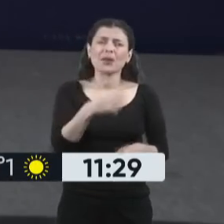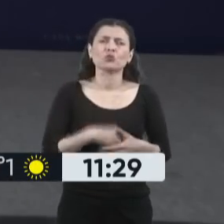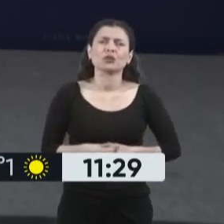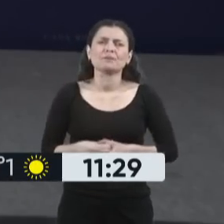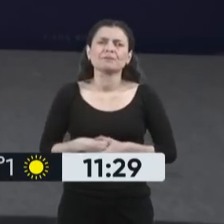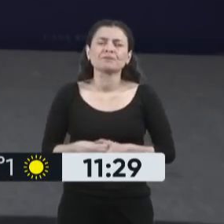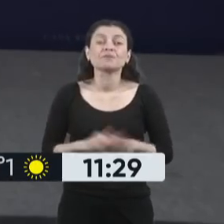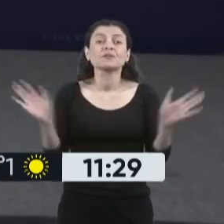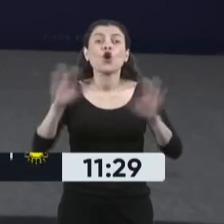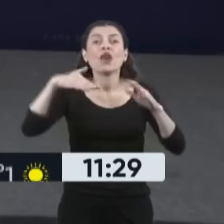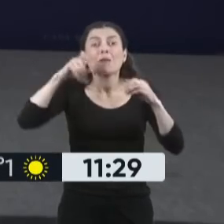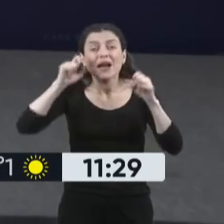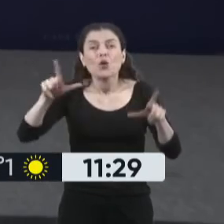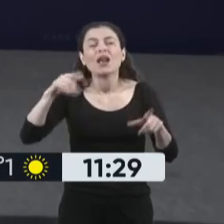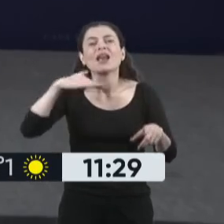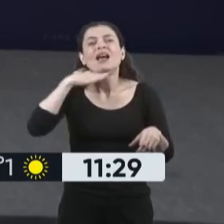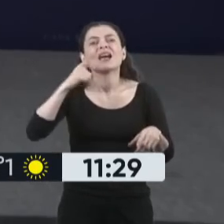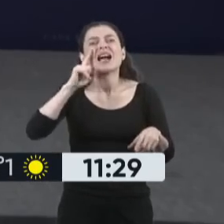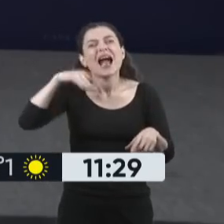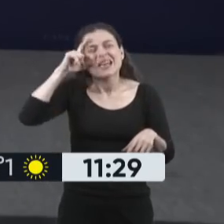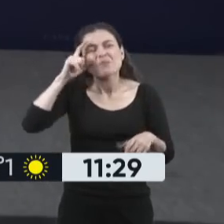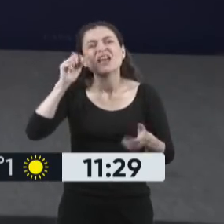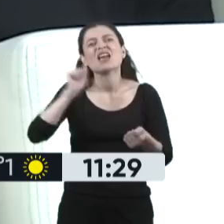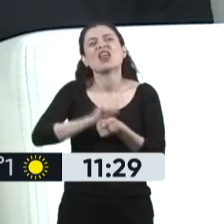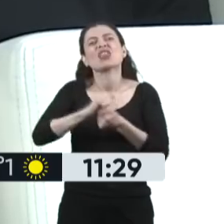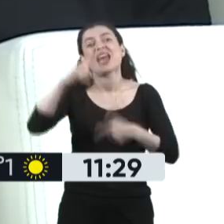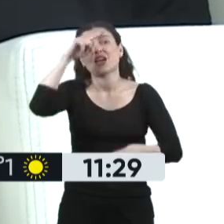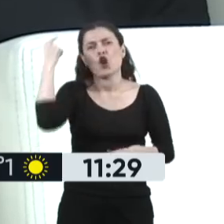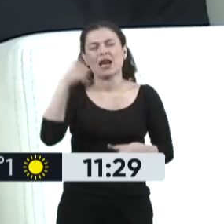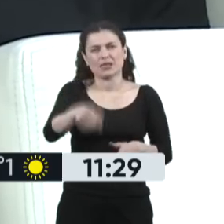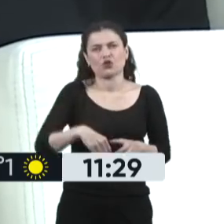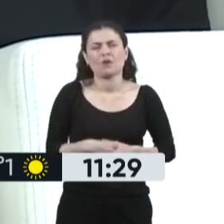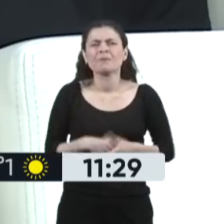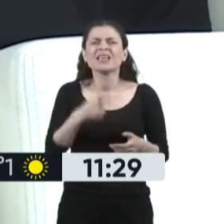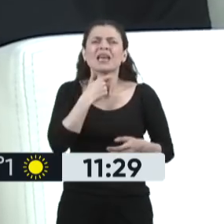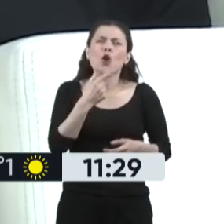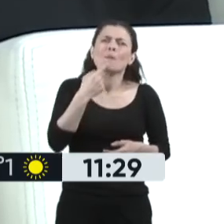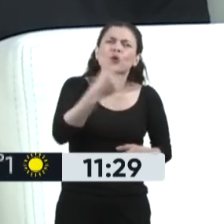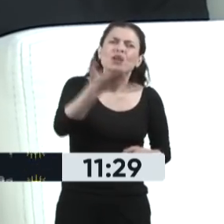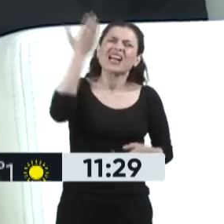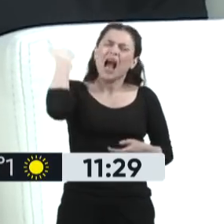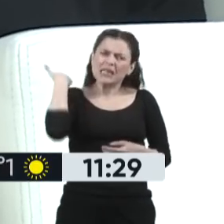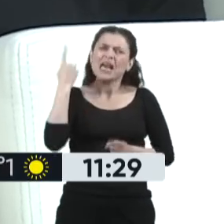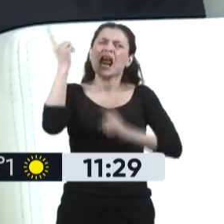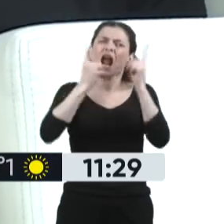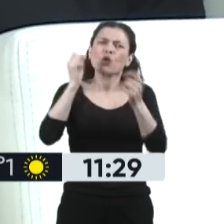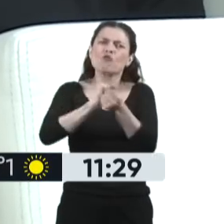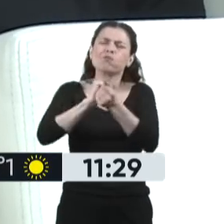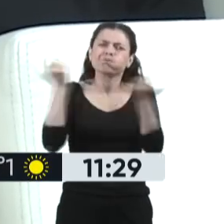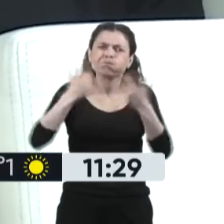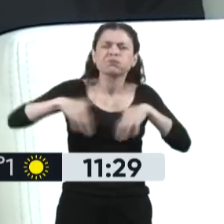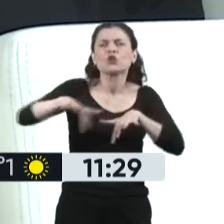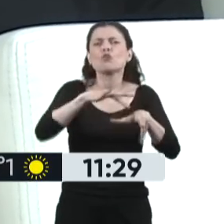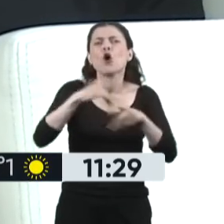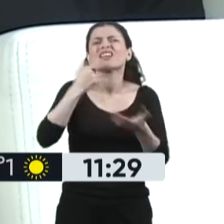Hola, sí, Manuel, ¿cómo estás? Muy bien. Jaime Rosenberg, Diario La Nación. Consultarte por la versión que salió ayer en algunos medios de un próximo viaje